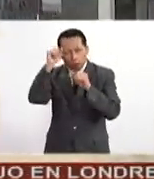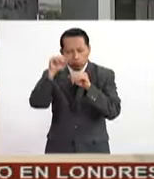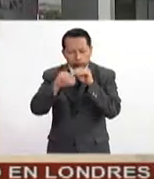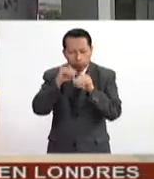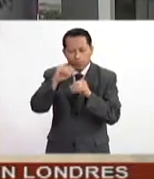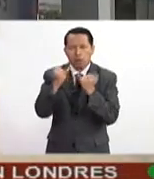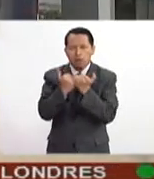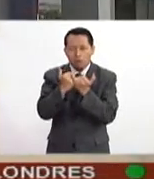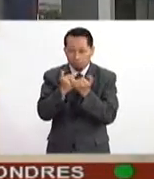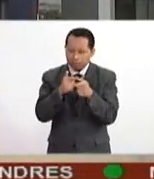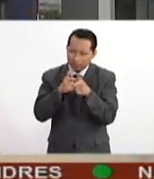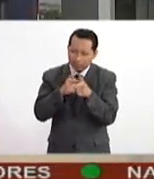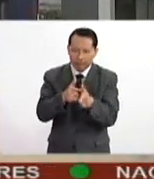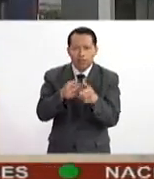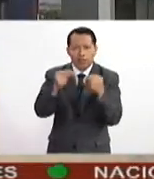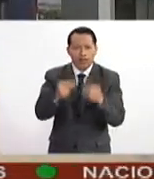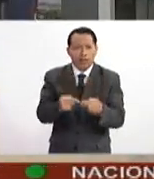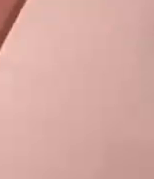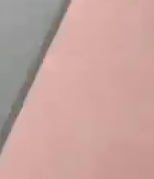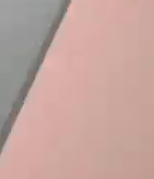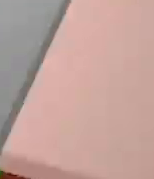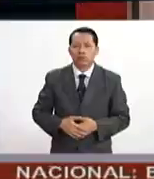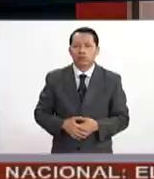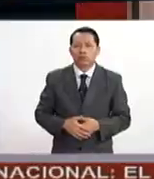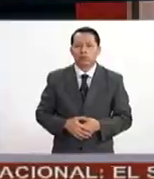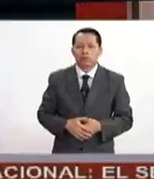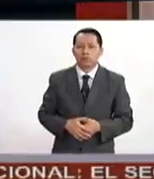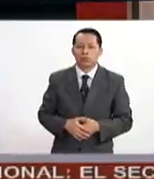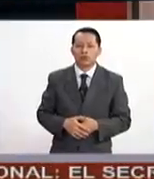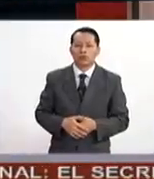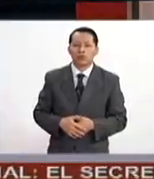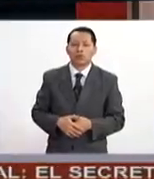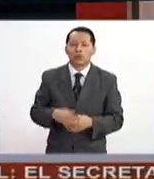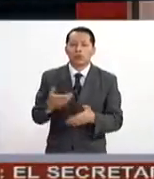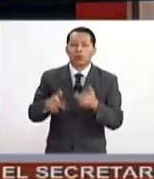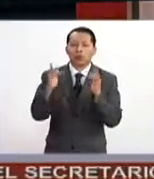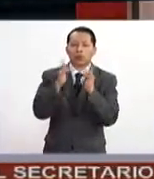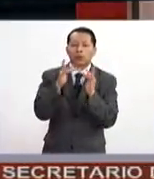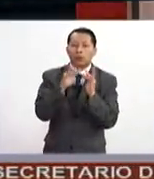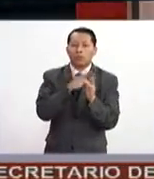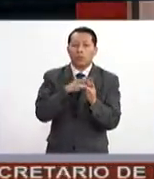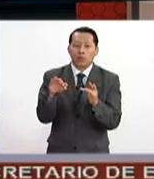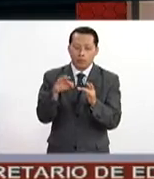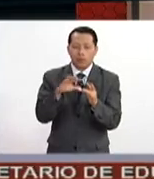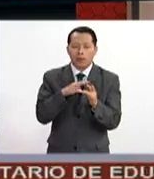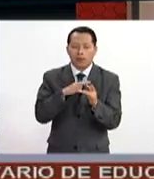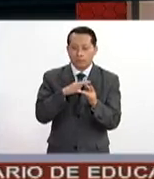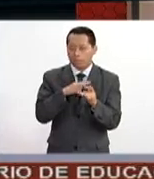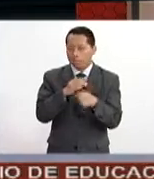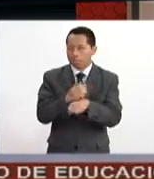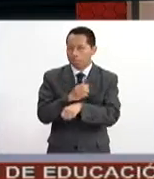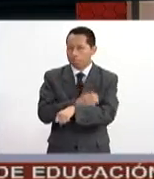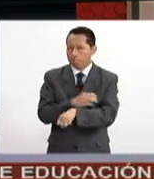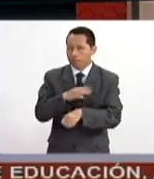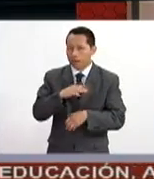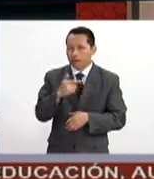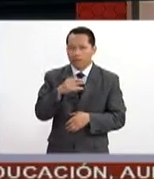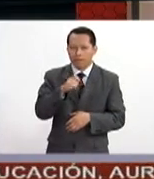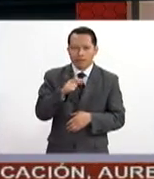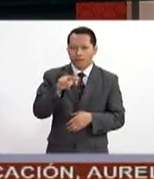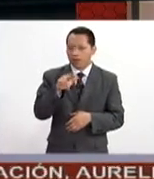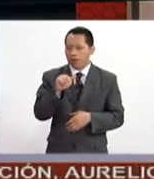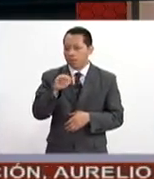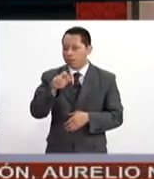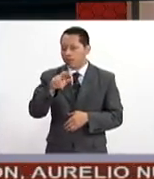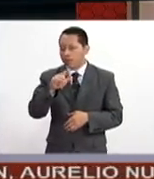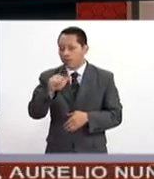sin interrumpir los negocios. Nos vamos a enlazar precisamente con nuestro corresponsal Gabriel Ramírez